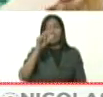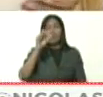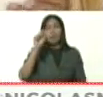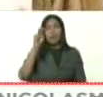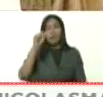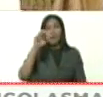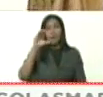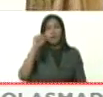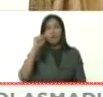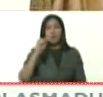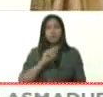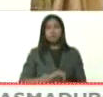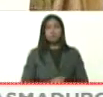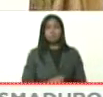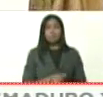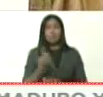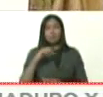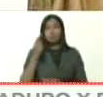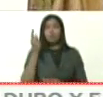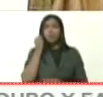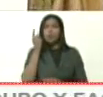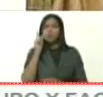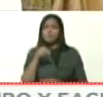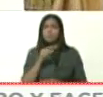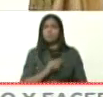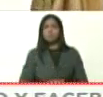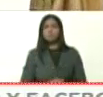Y tenemos una mujer,